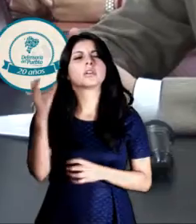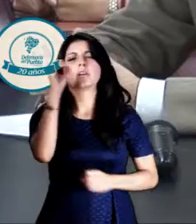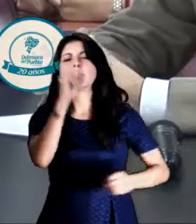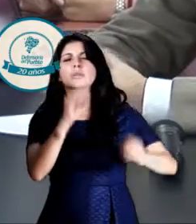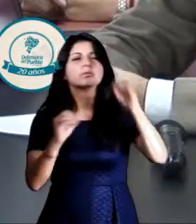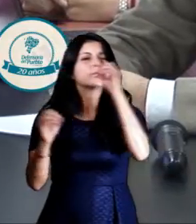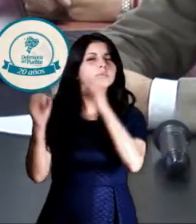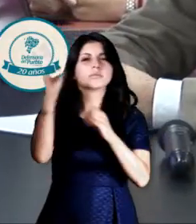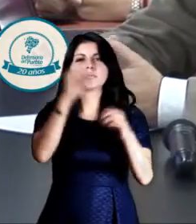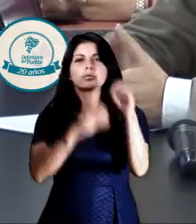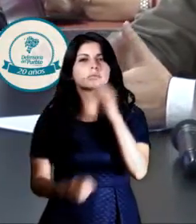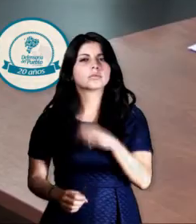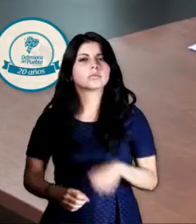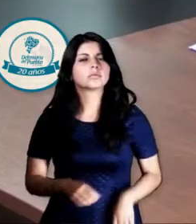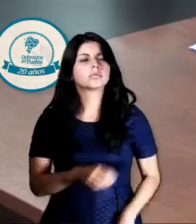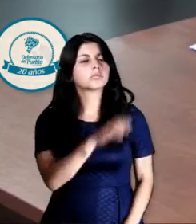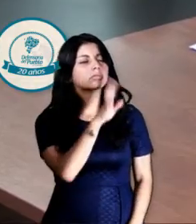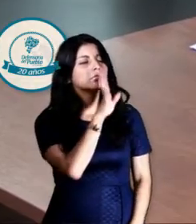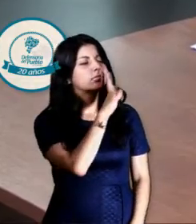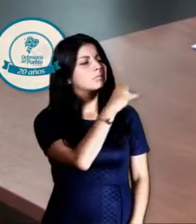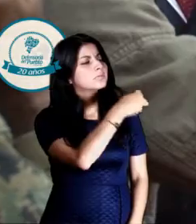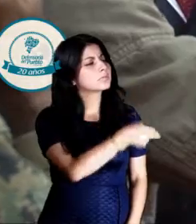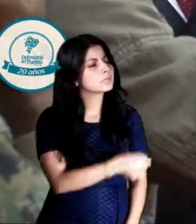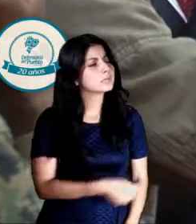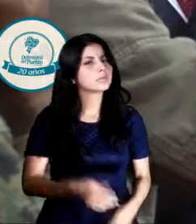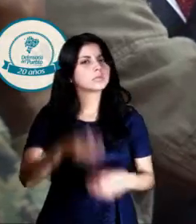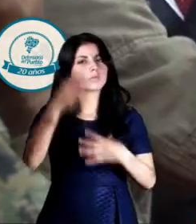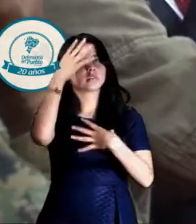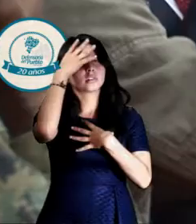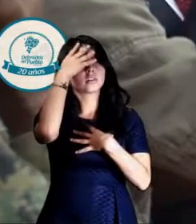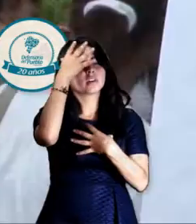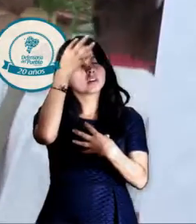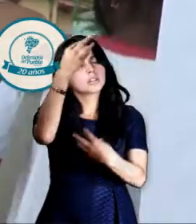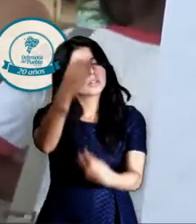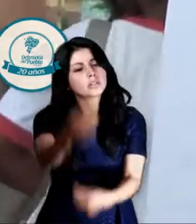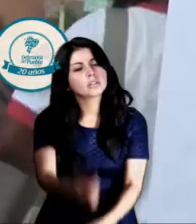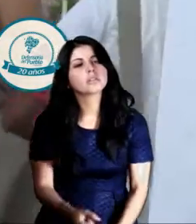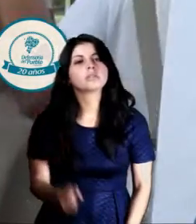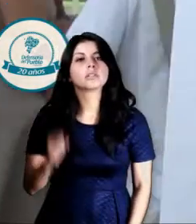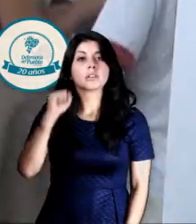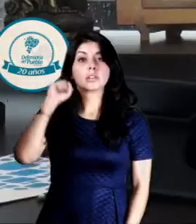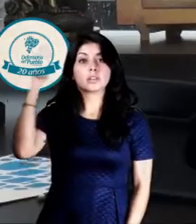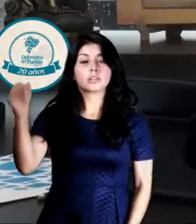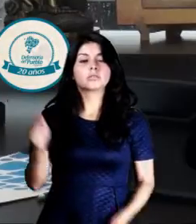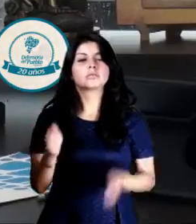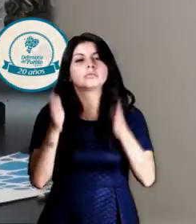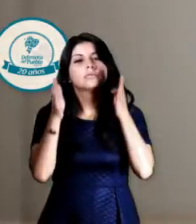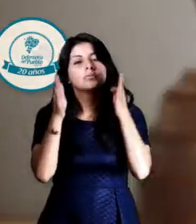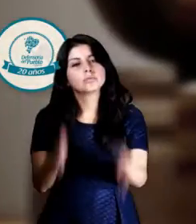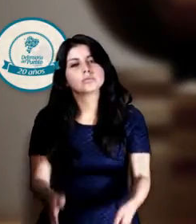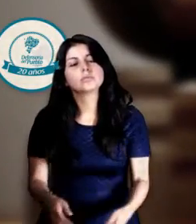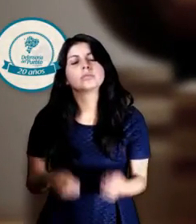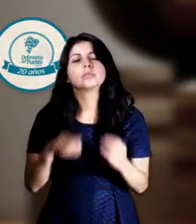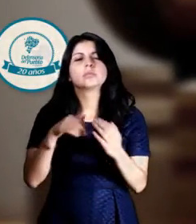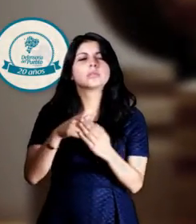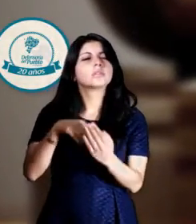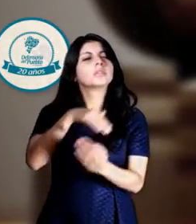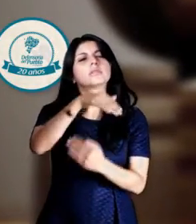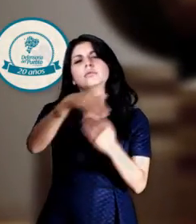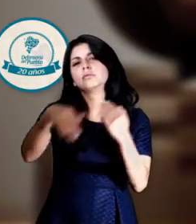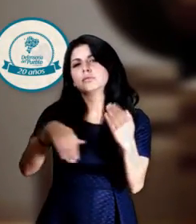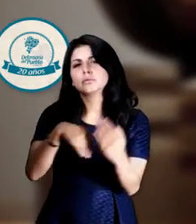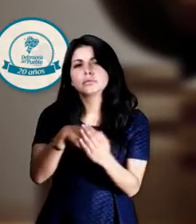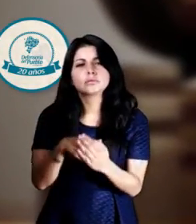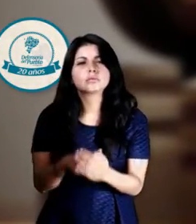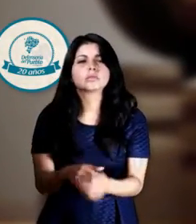entidad cuyas funciones estaban dirigidas a promover y patrocinar los recursos de habeas corpus, habeas data y de